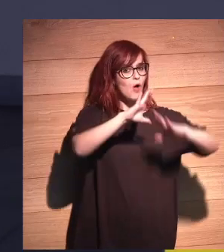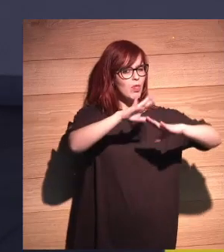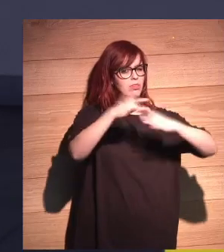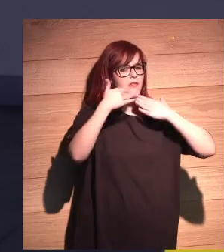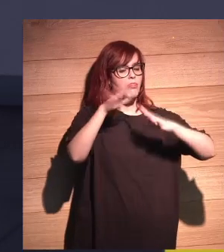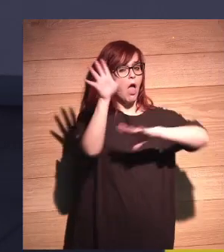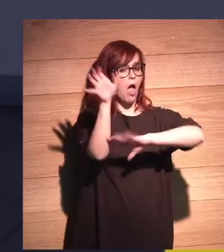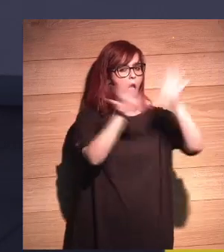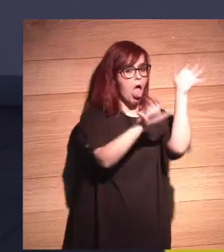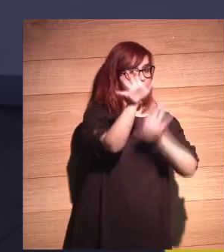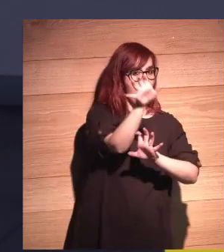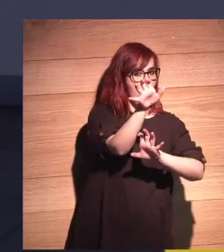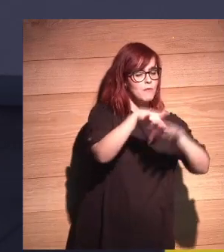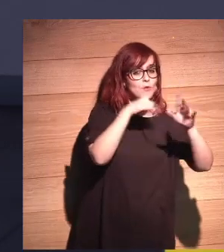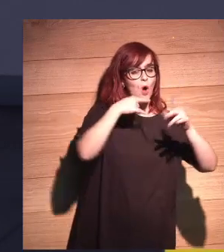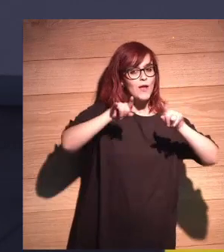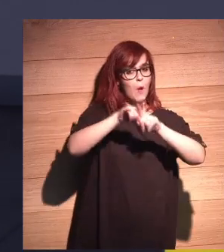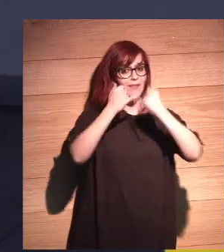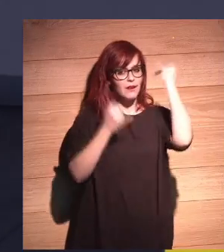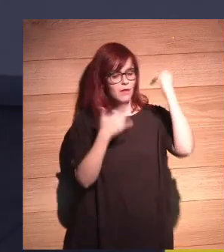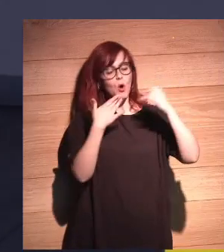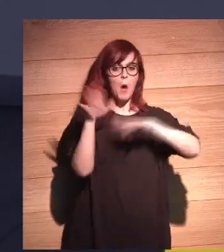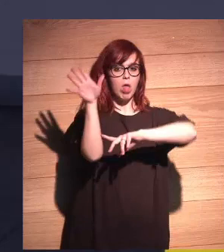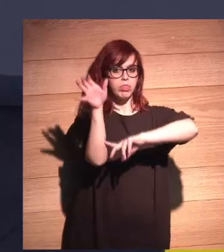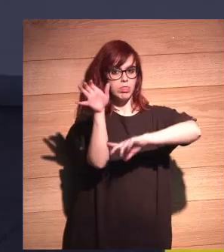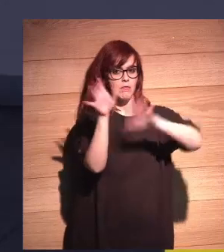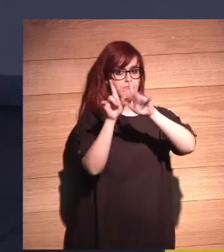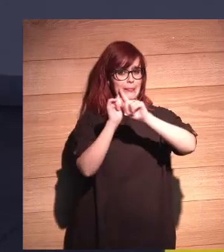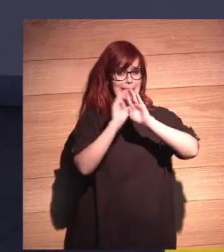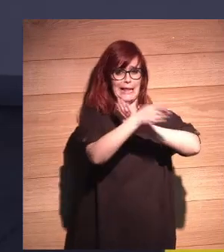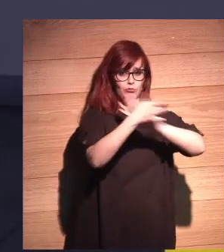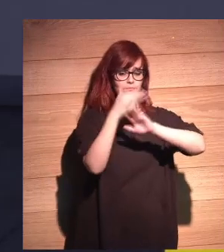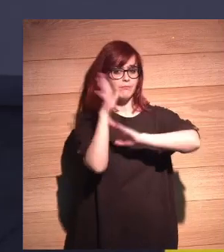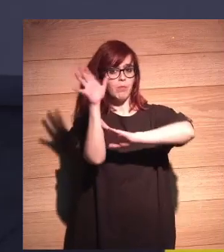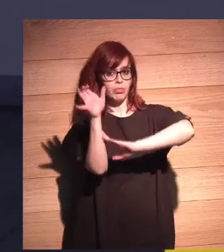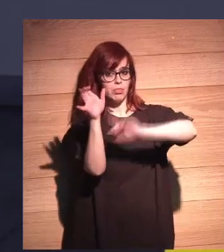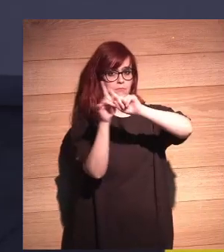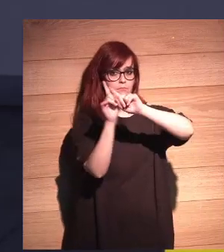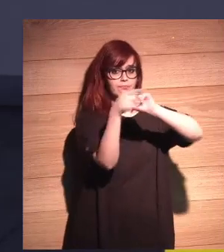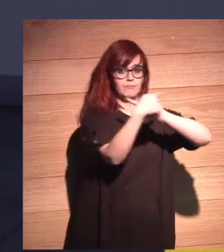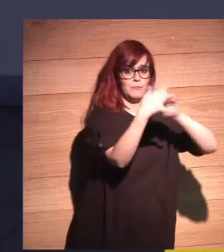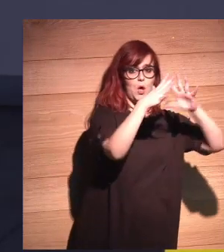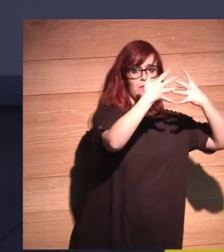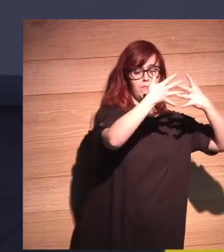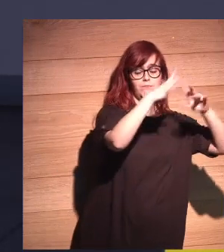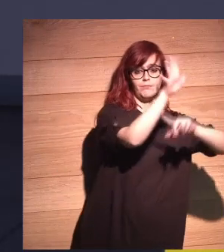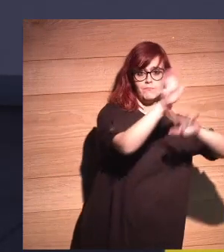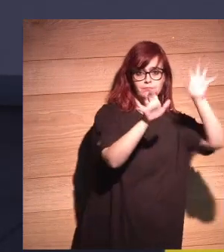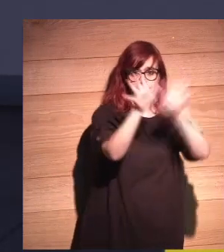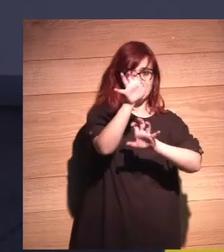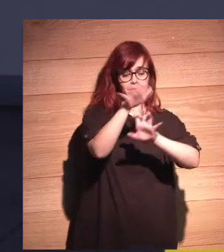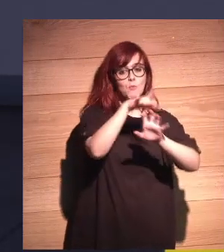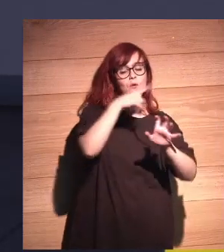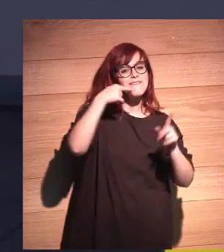electricidad, y eso hace que pueda haber una interacción, un diálogo directo entre el cerebro y las máquinas, ¿no?